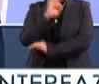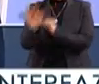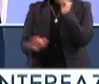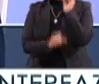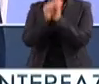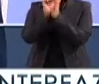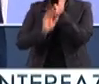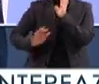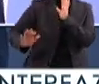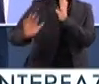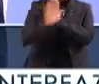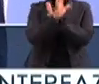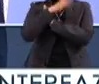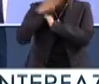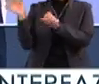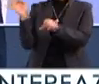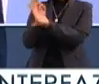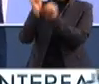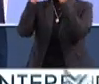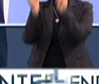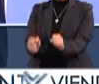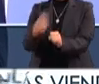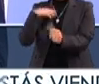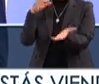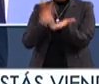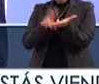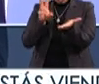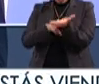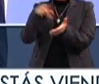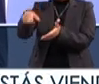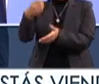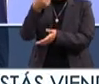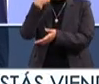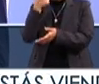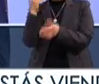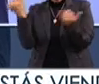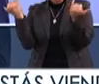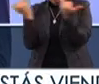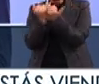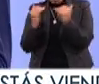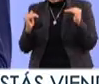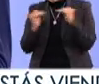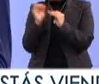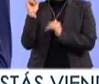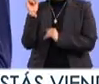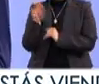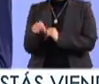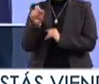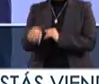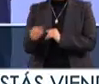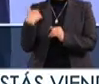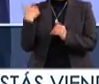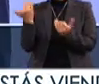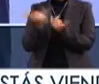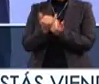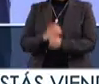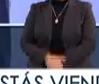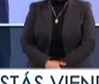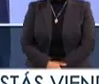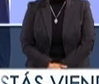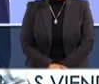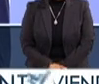este sistema de seguridad que avala que los medicamentos tienen equivalencia